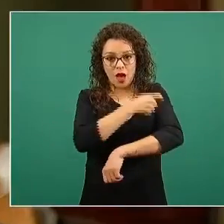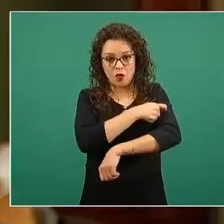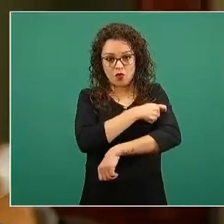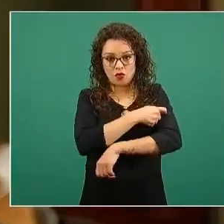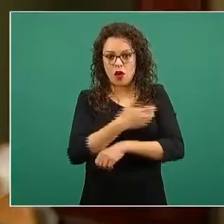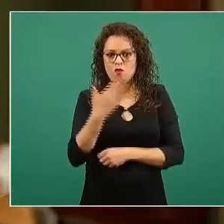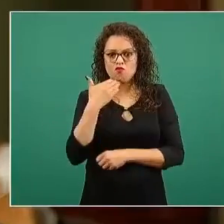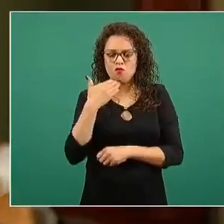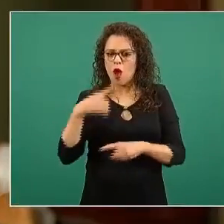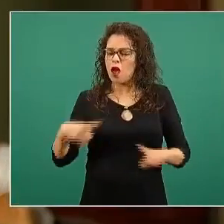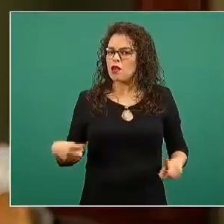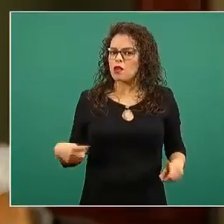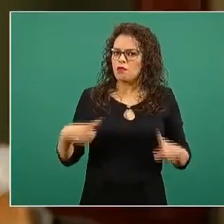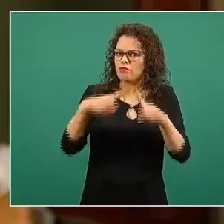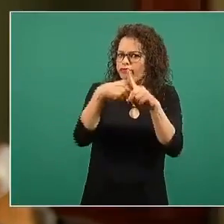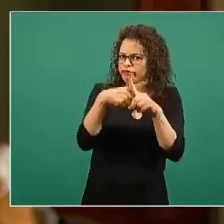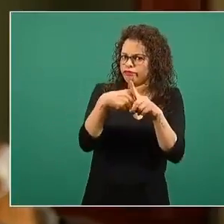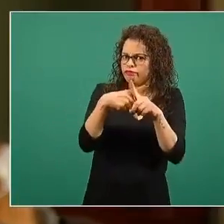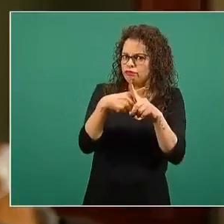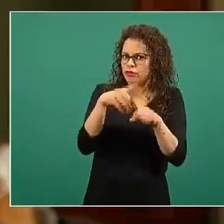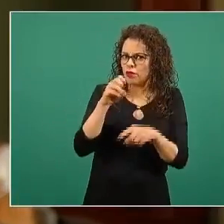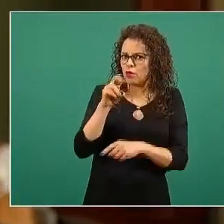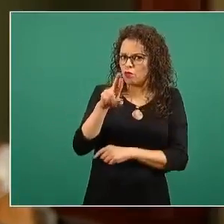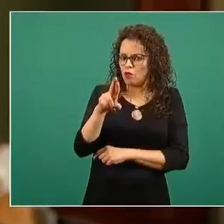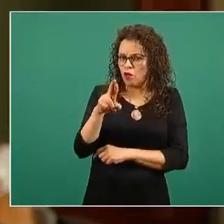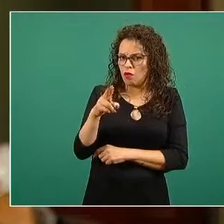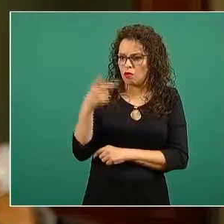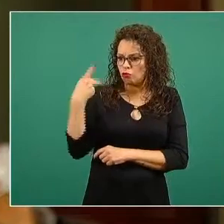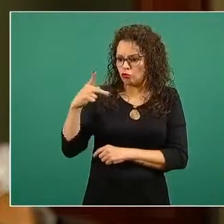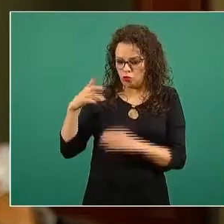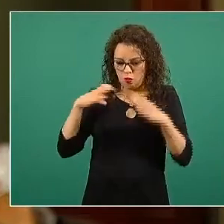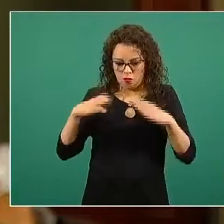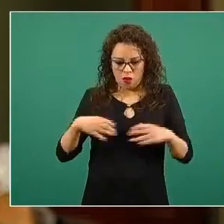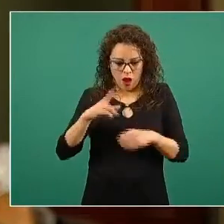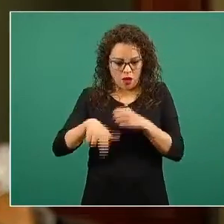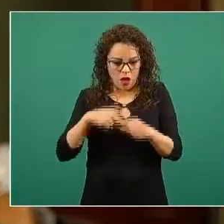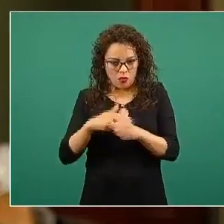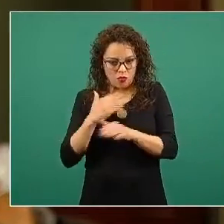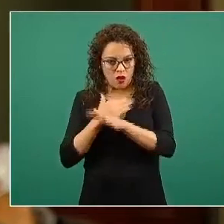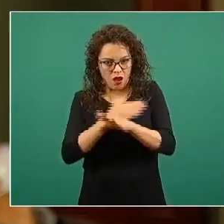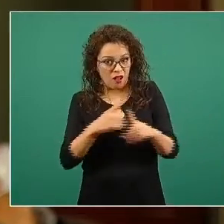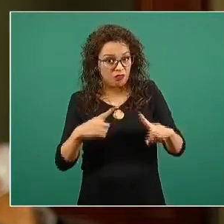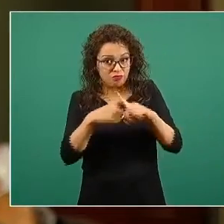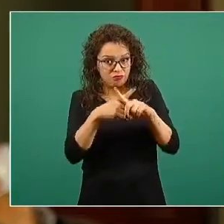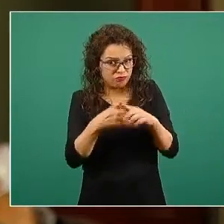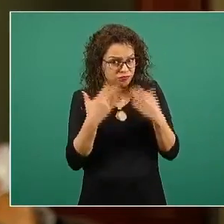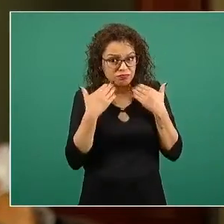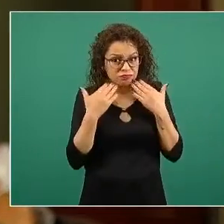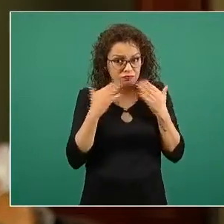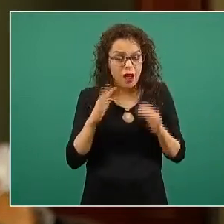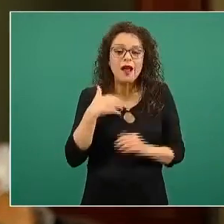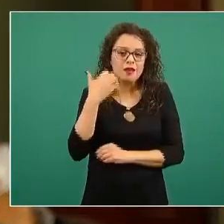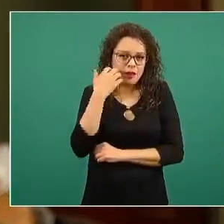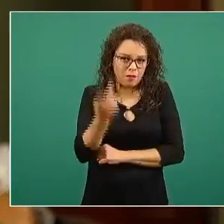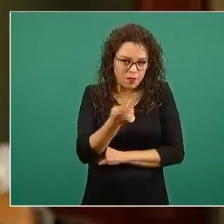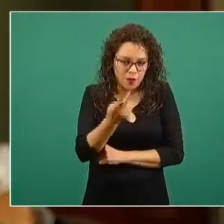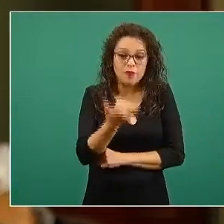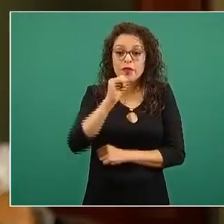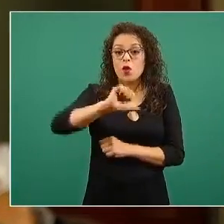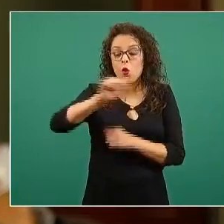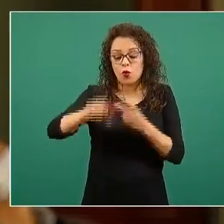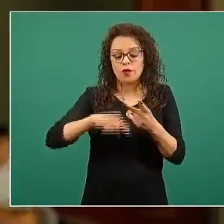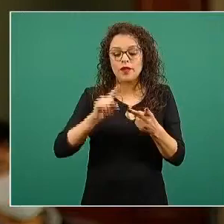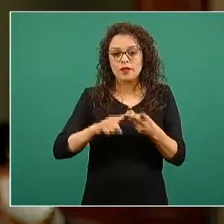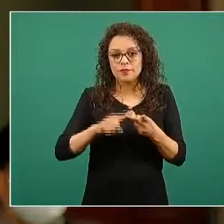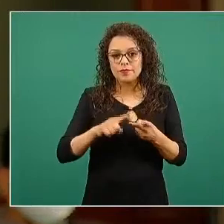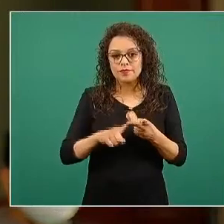por esa vacuna. Otra pregunta es, en el caso de